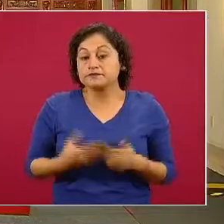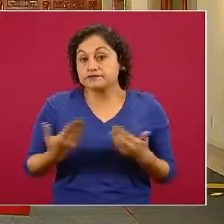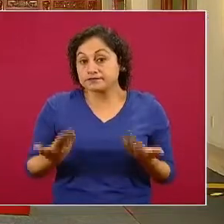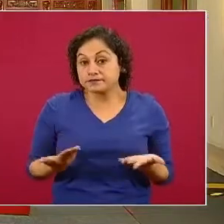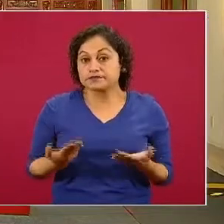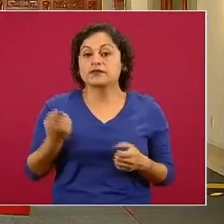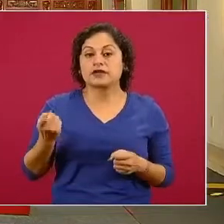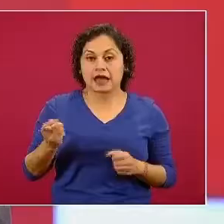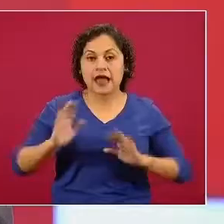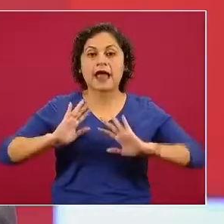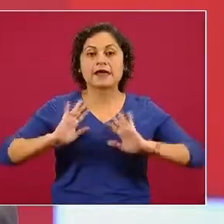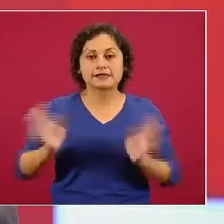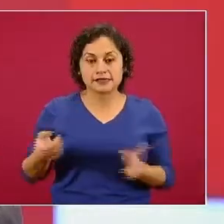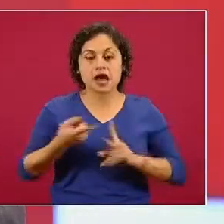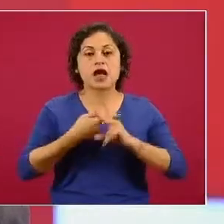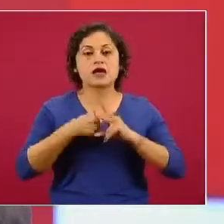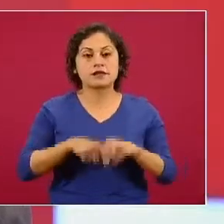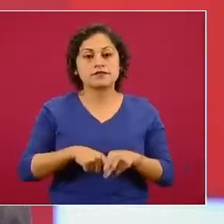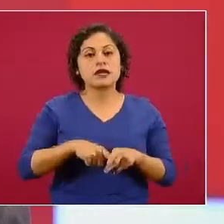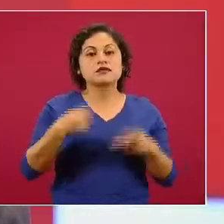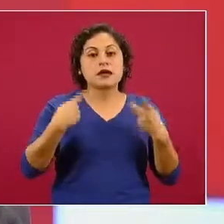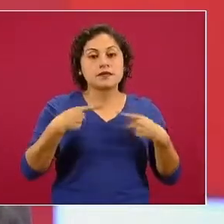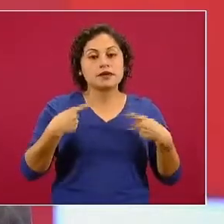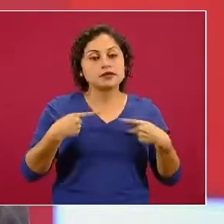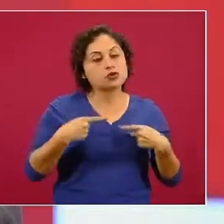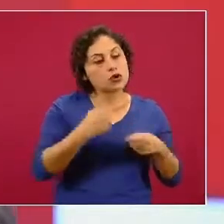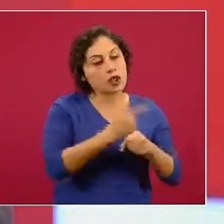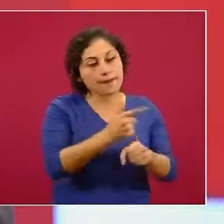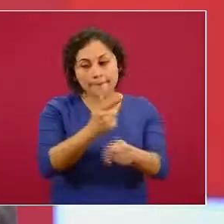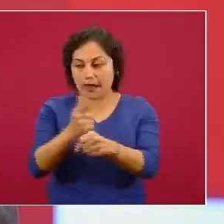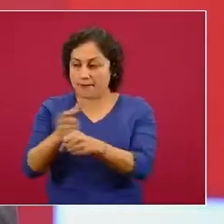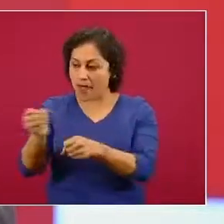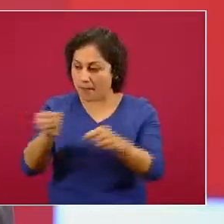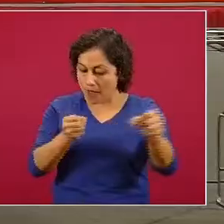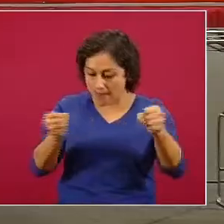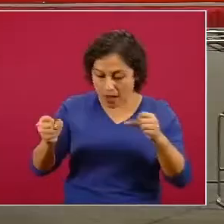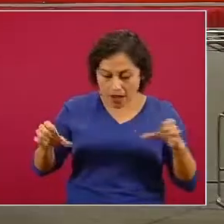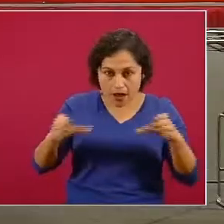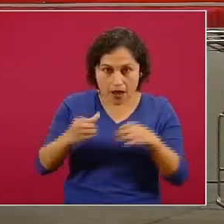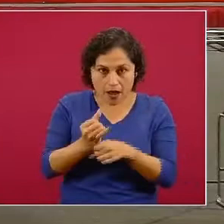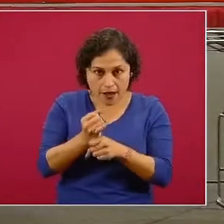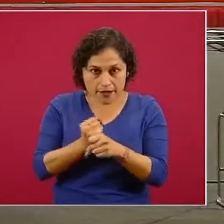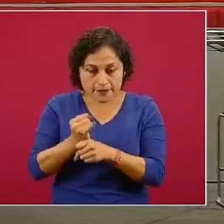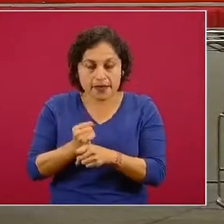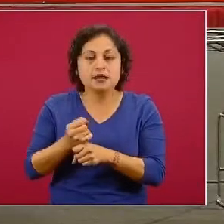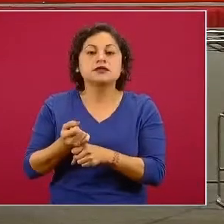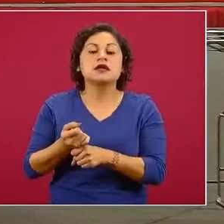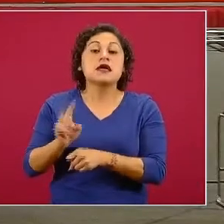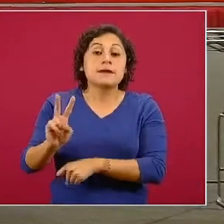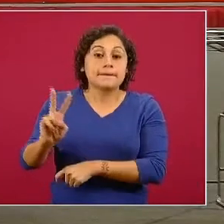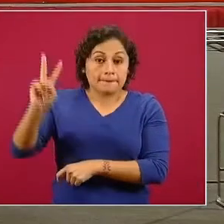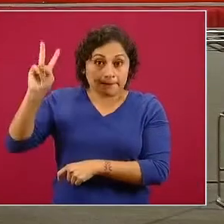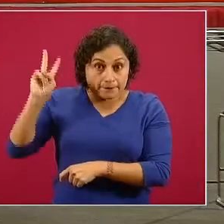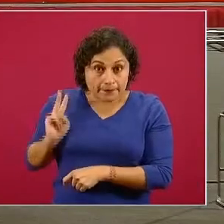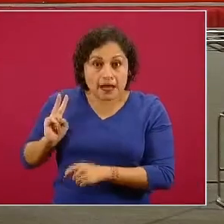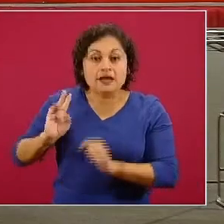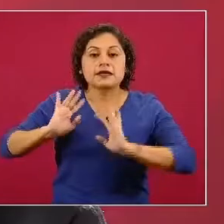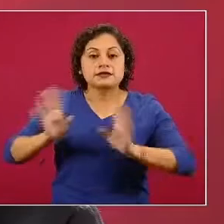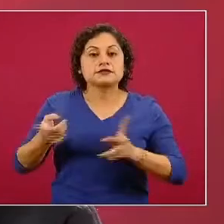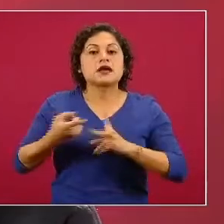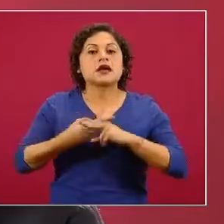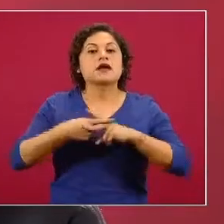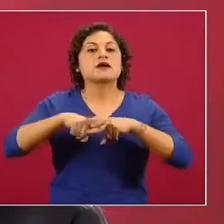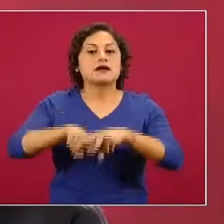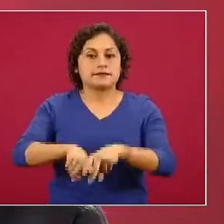el proceso de reclutamiento. Más recientemente, el fin de semana, bueno, el viernes pasado, inició también ya el sitio clínico